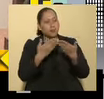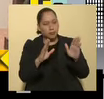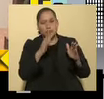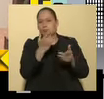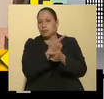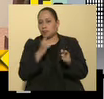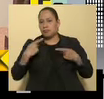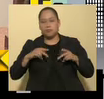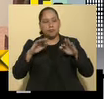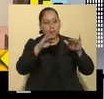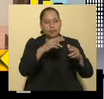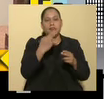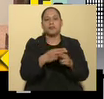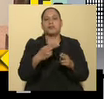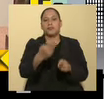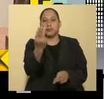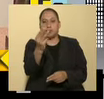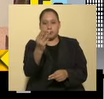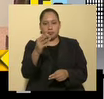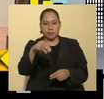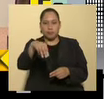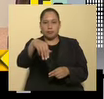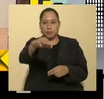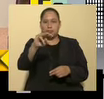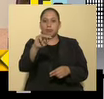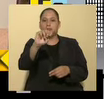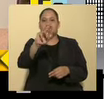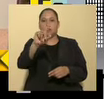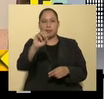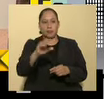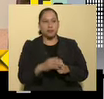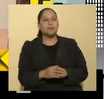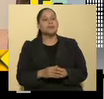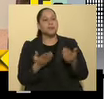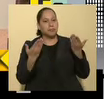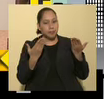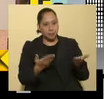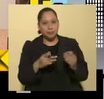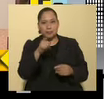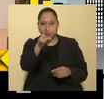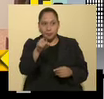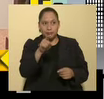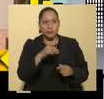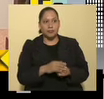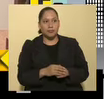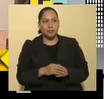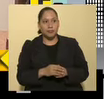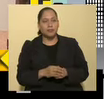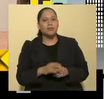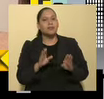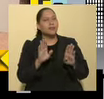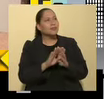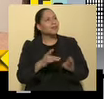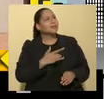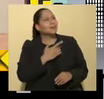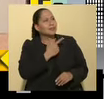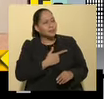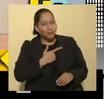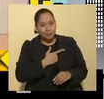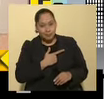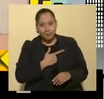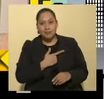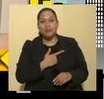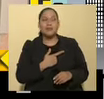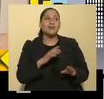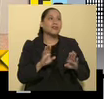venir hasta marzo de este año. Ahí está. Usted que tiene esa inclinación artística y luego dice,